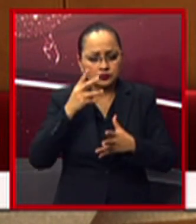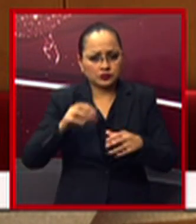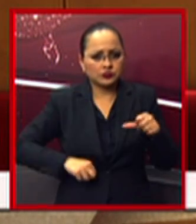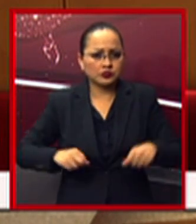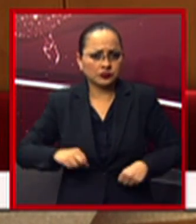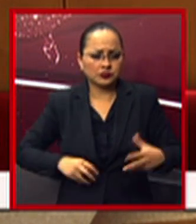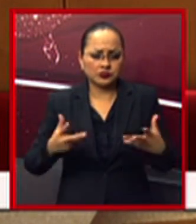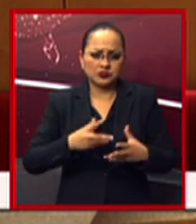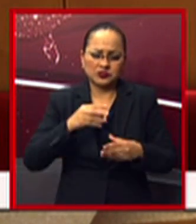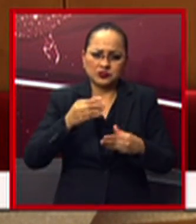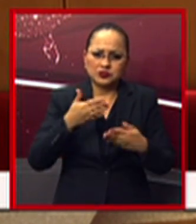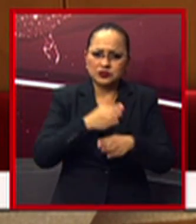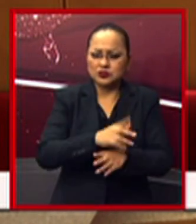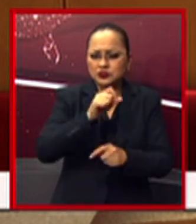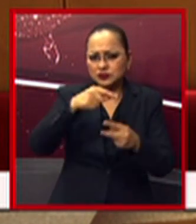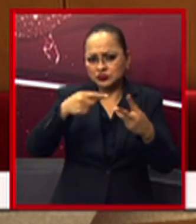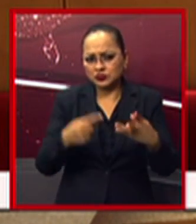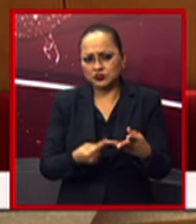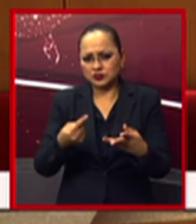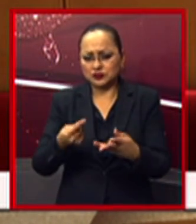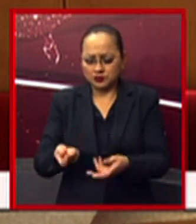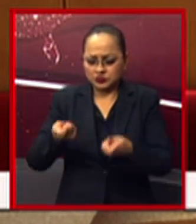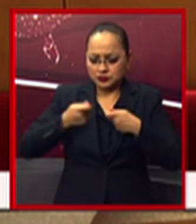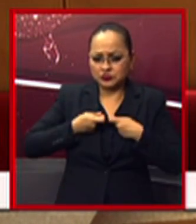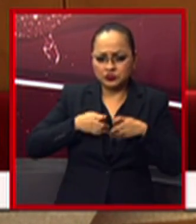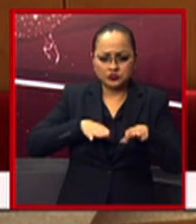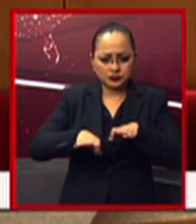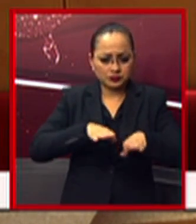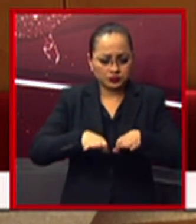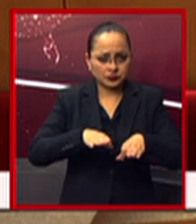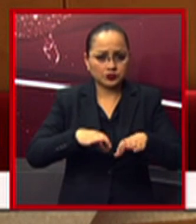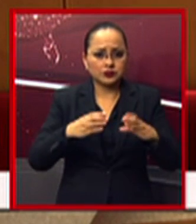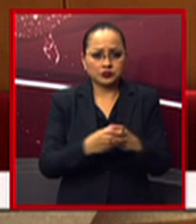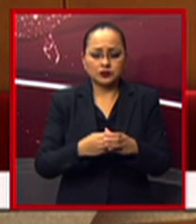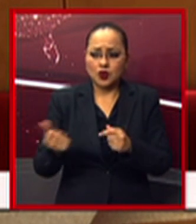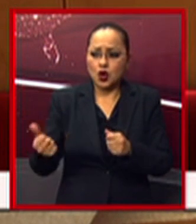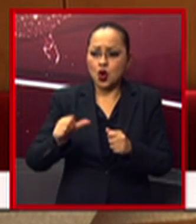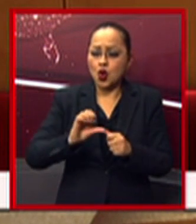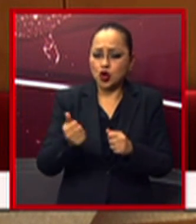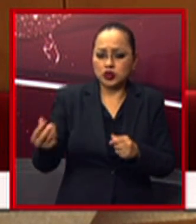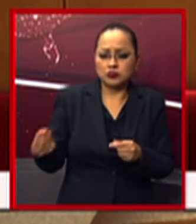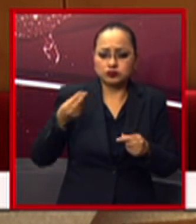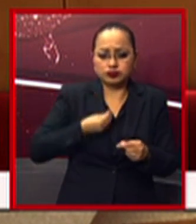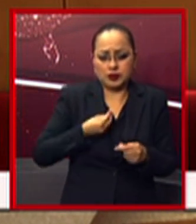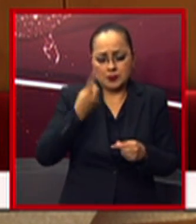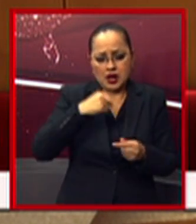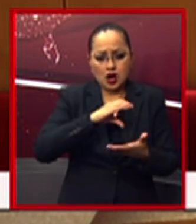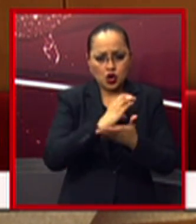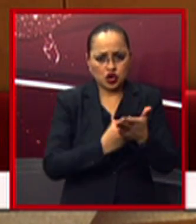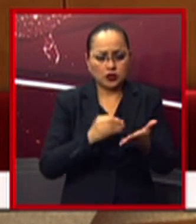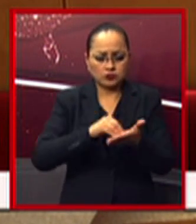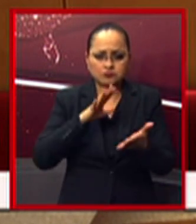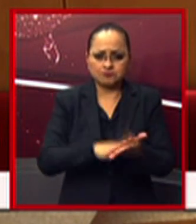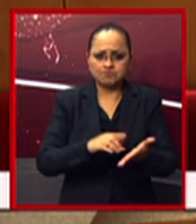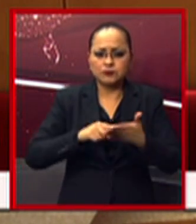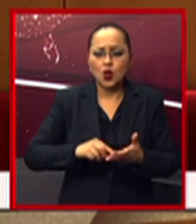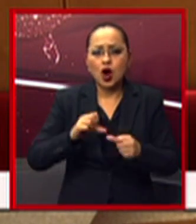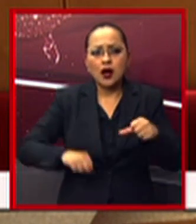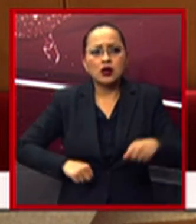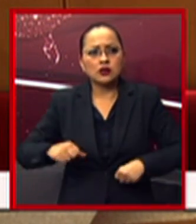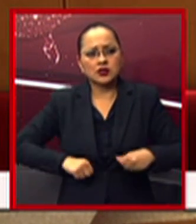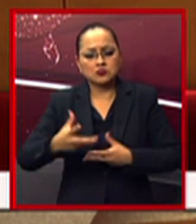actividad productiva a través del autoempleo, a cuenta de terceros por contratación o bien a través de